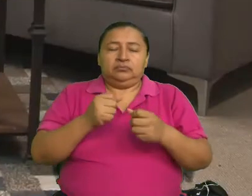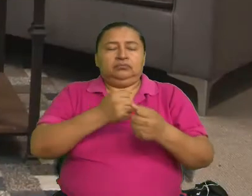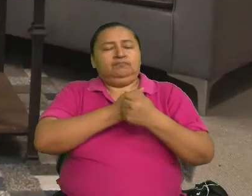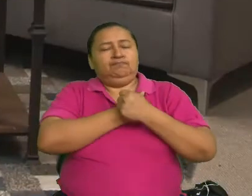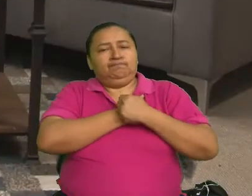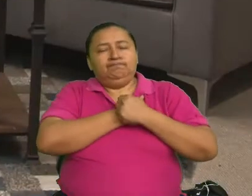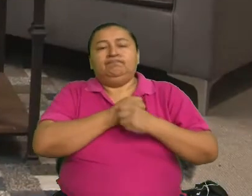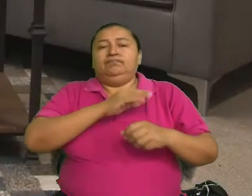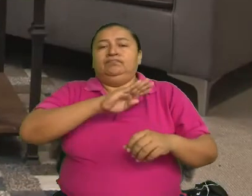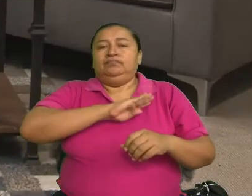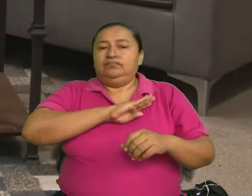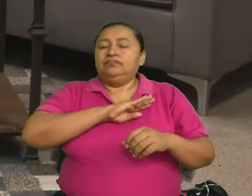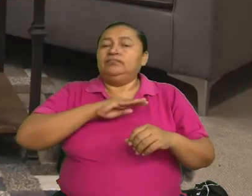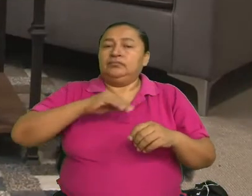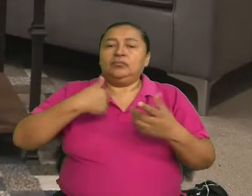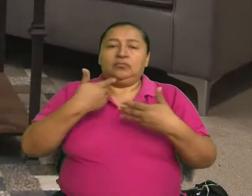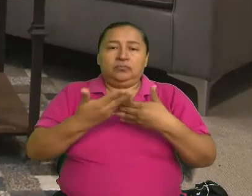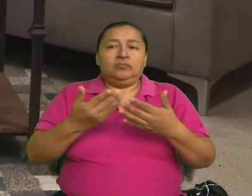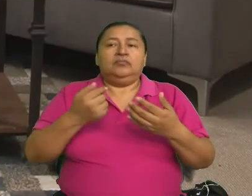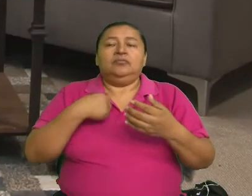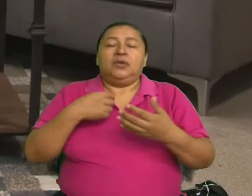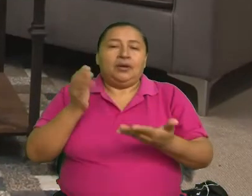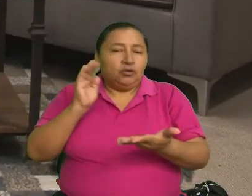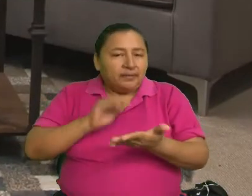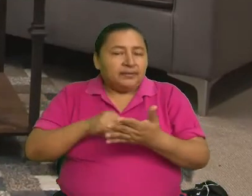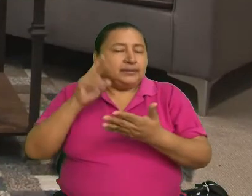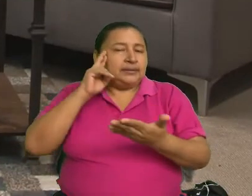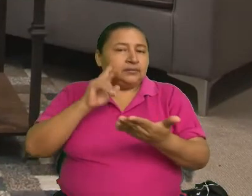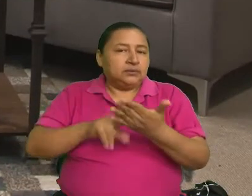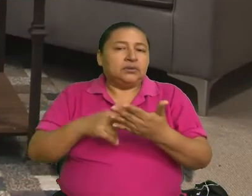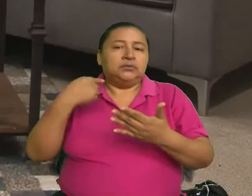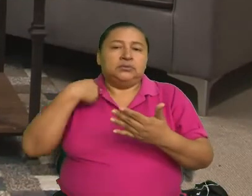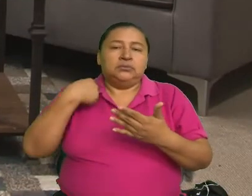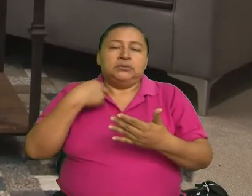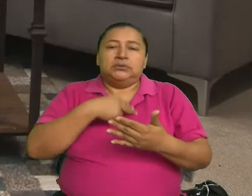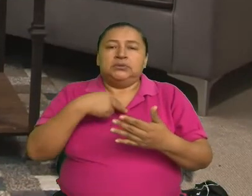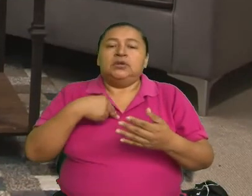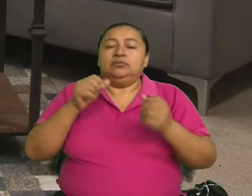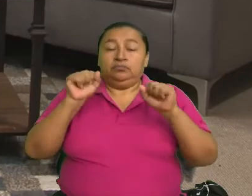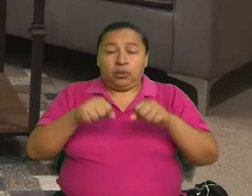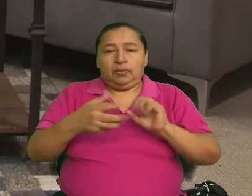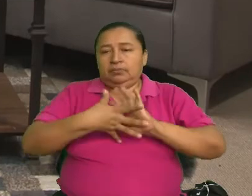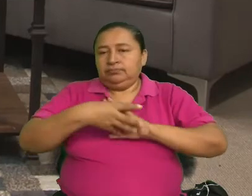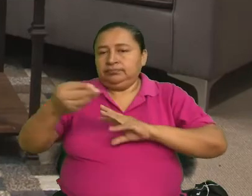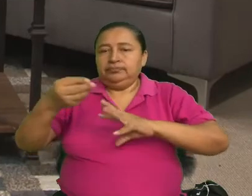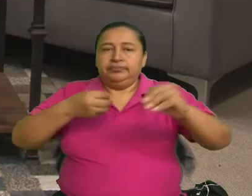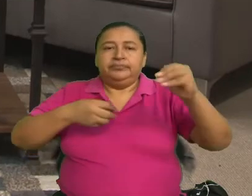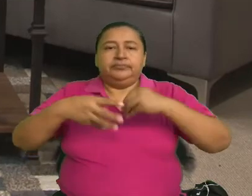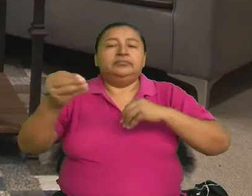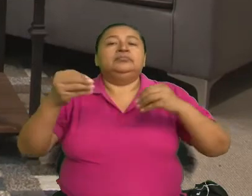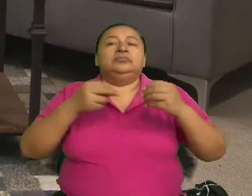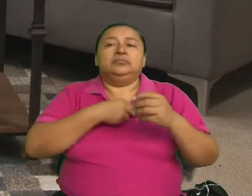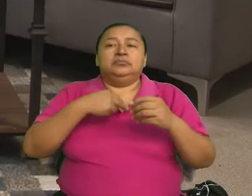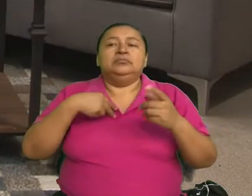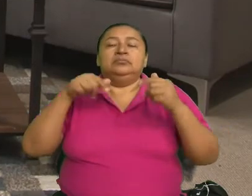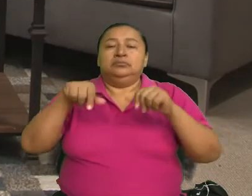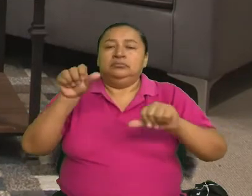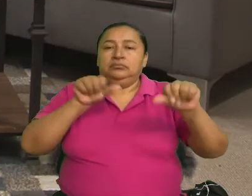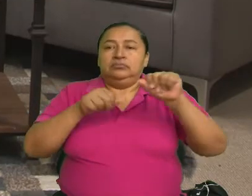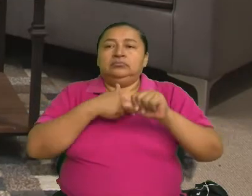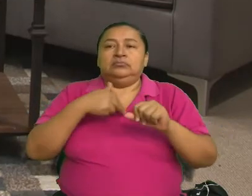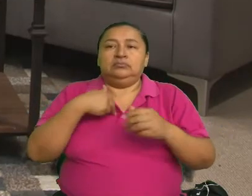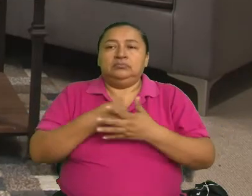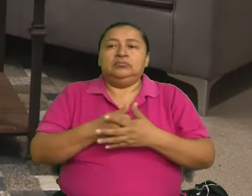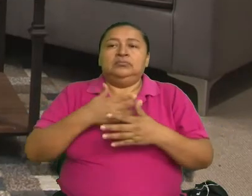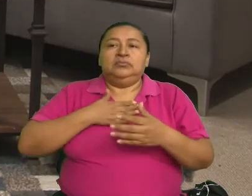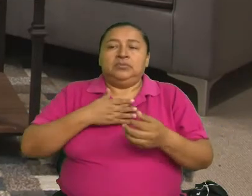patriótico, una labor patriótica. Esto hay que repetirlo, hacerlo y multiplicarlo. Así como usted en esta entrevista que hace, que me